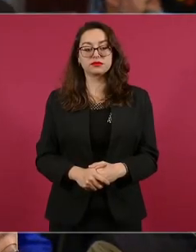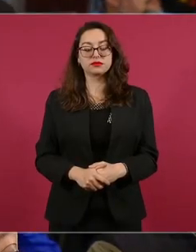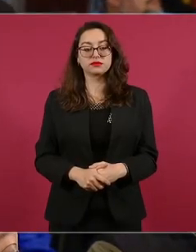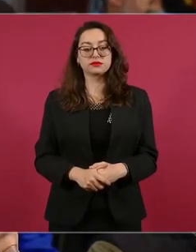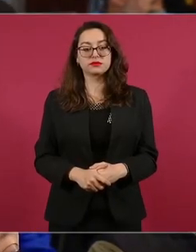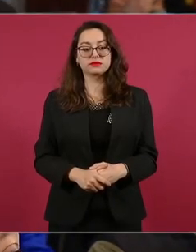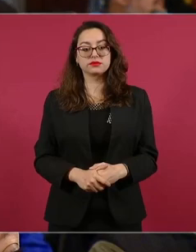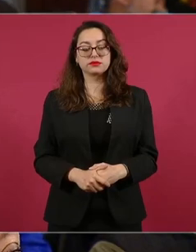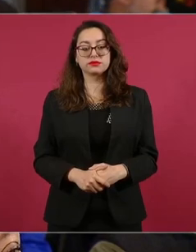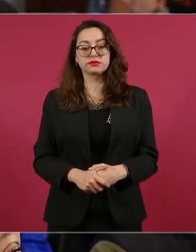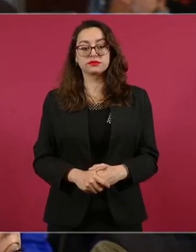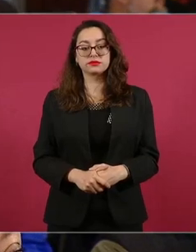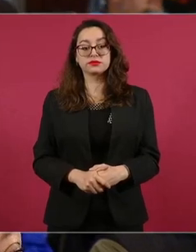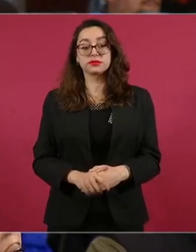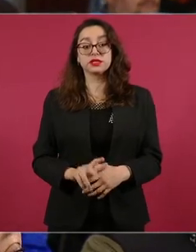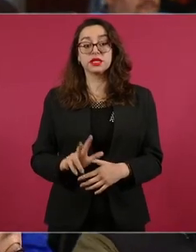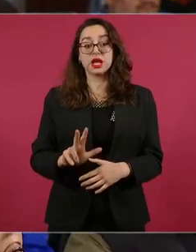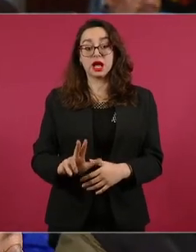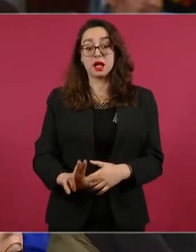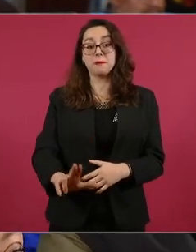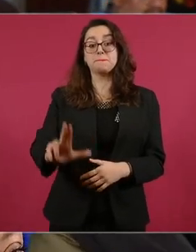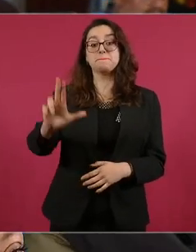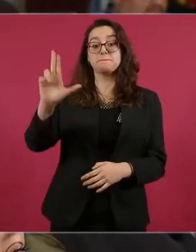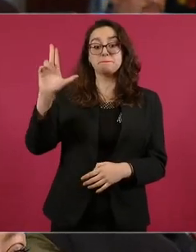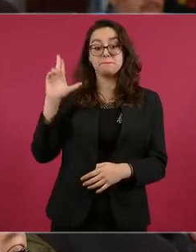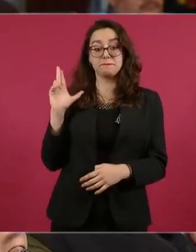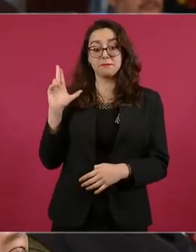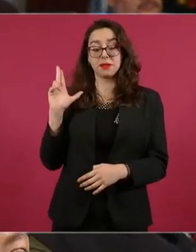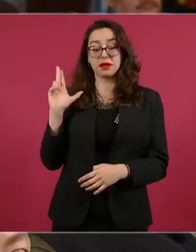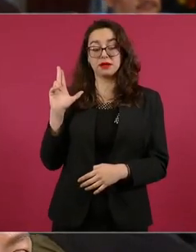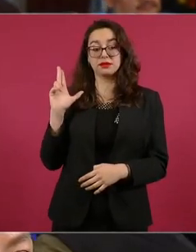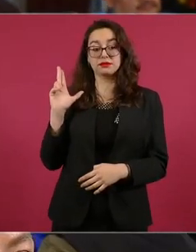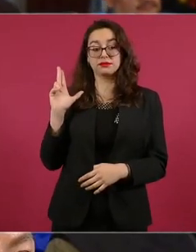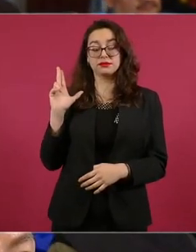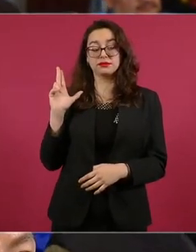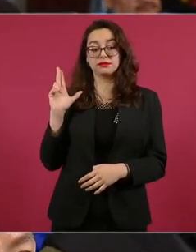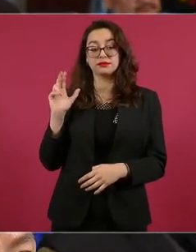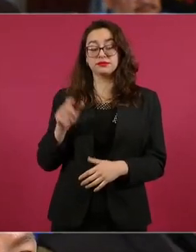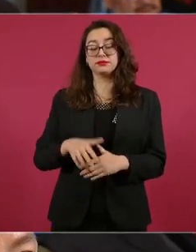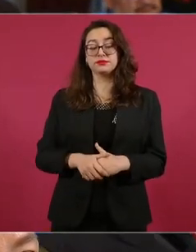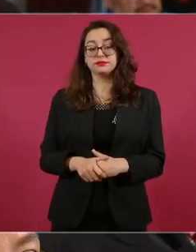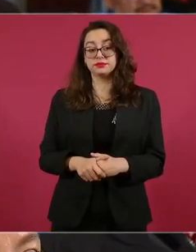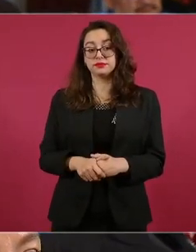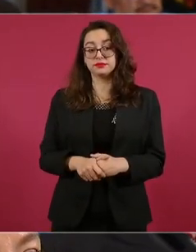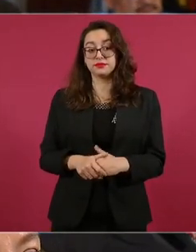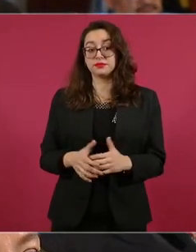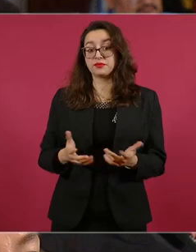se publicó un decreto donde se le condonan los